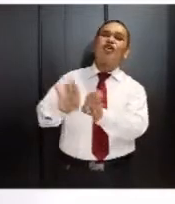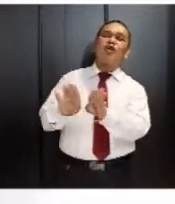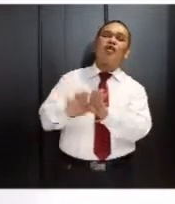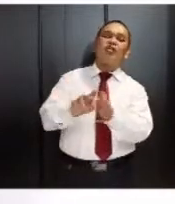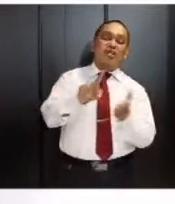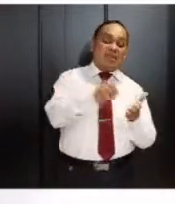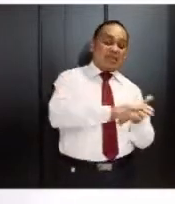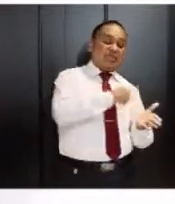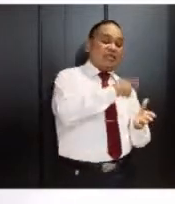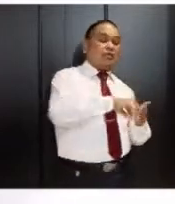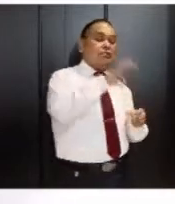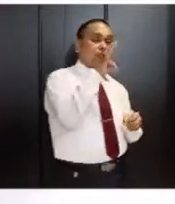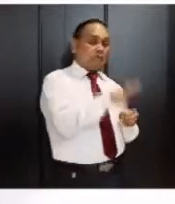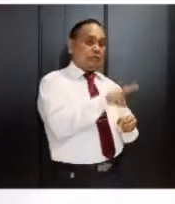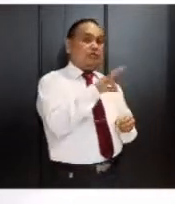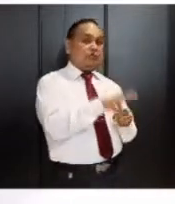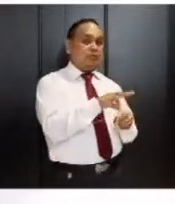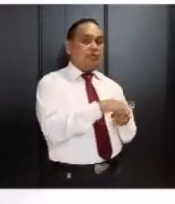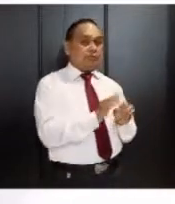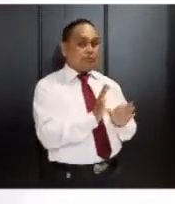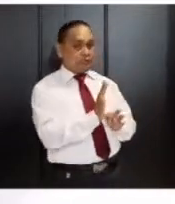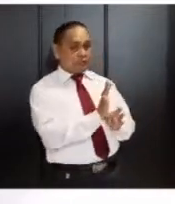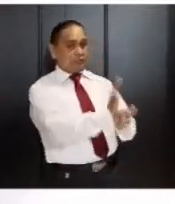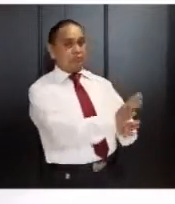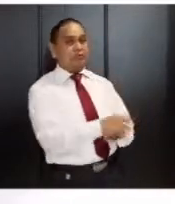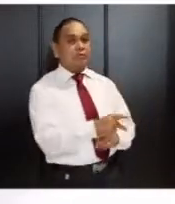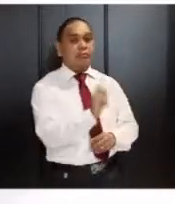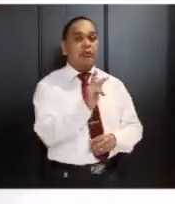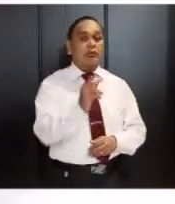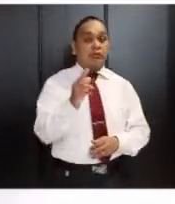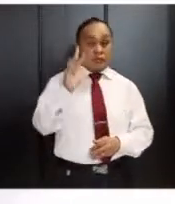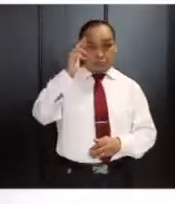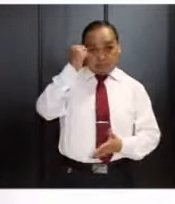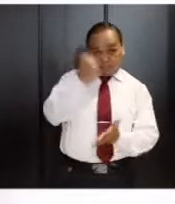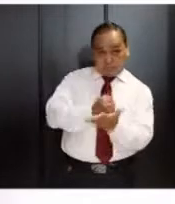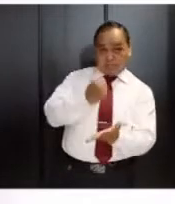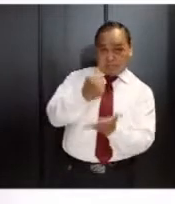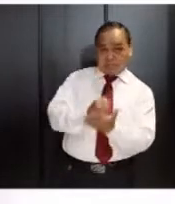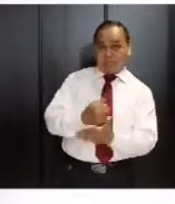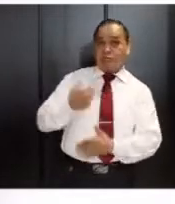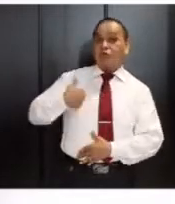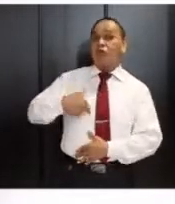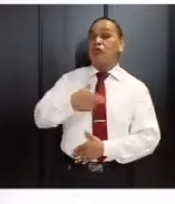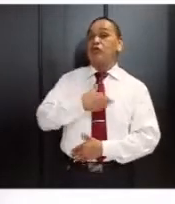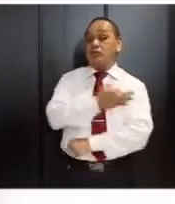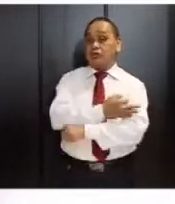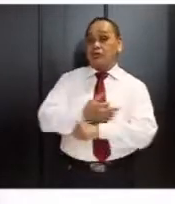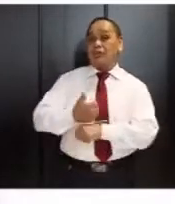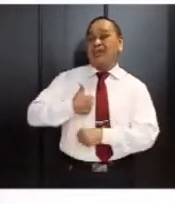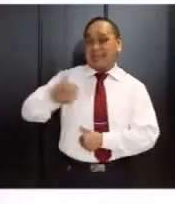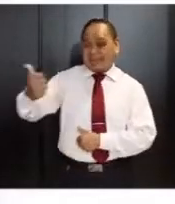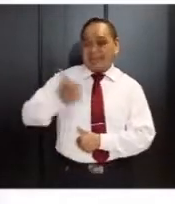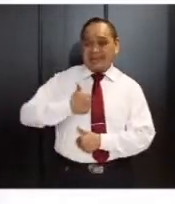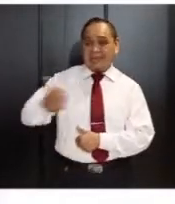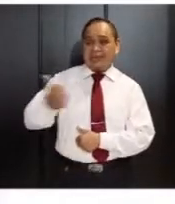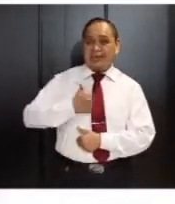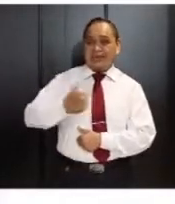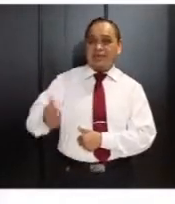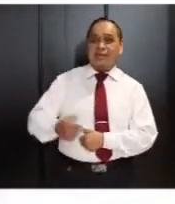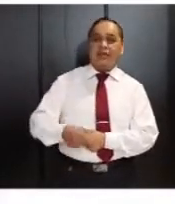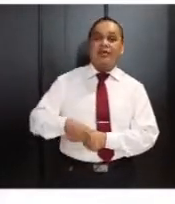porque, insisto, todas las vueltas y el esfuerzo lo hacemos nosotros. Qué